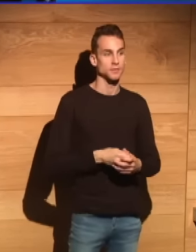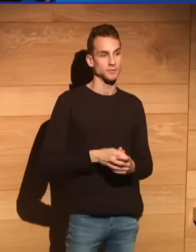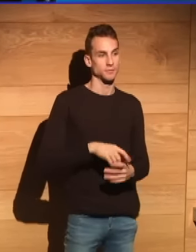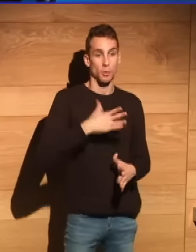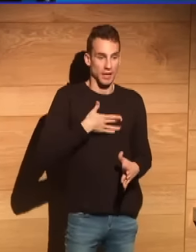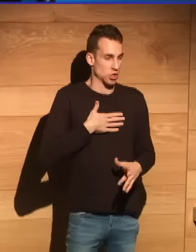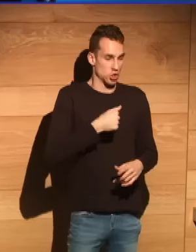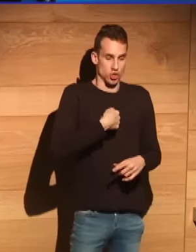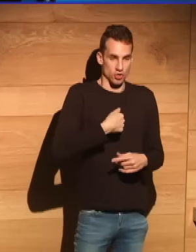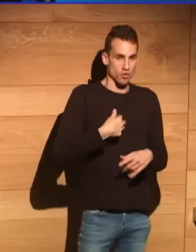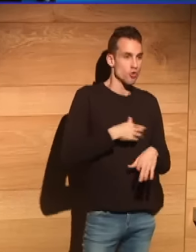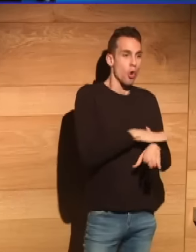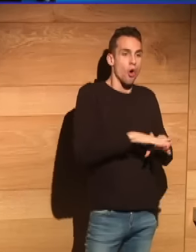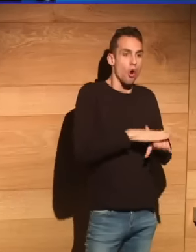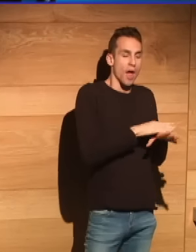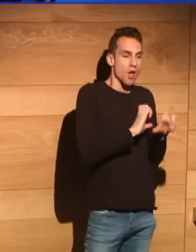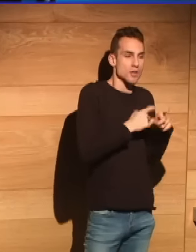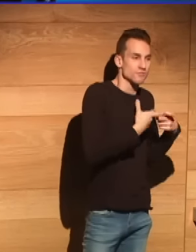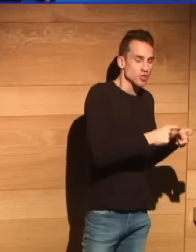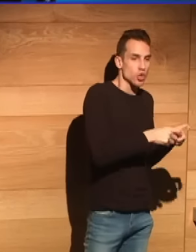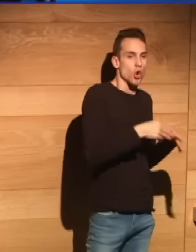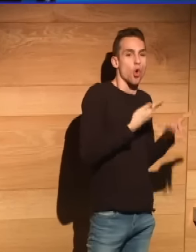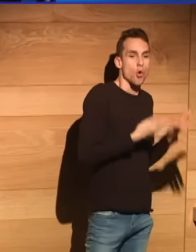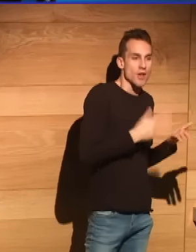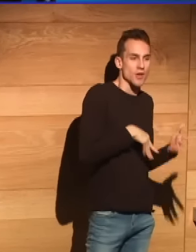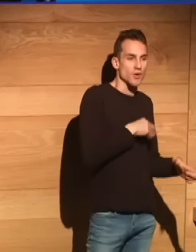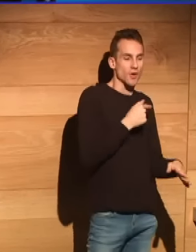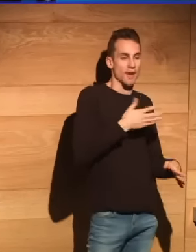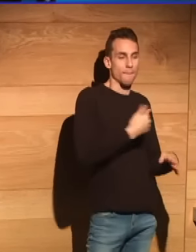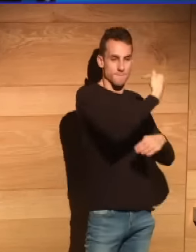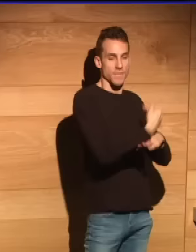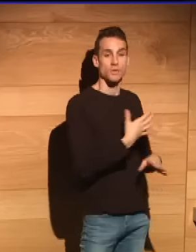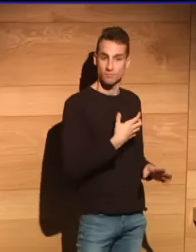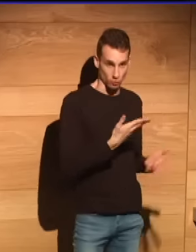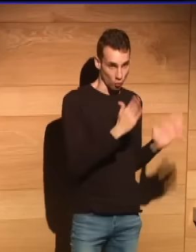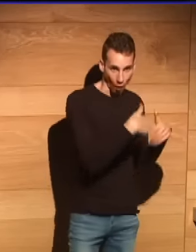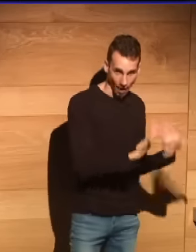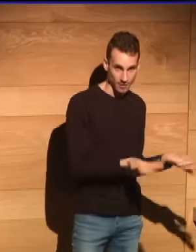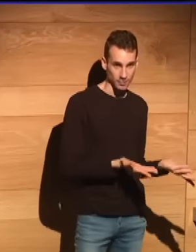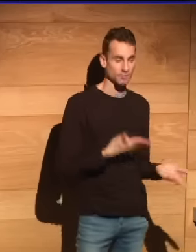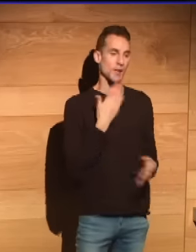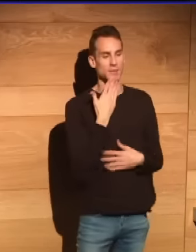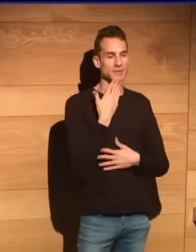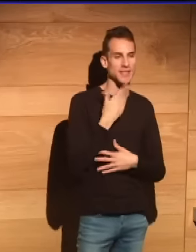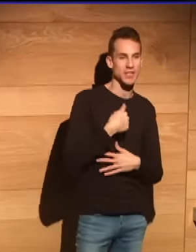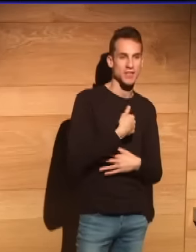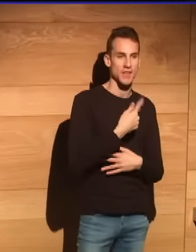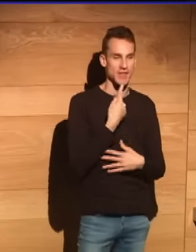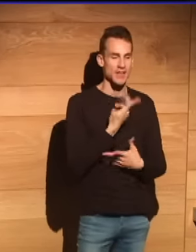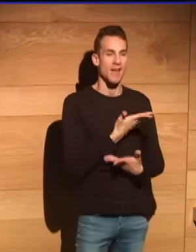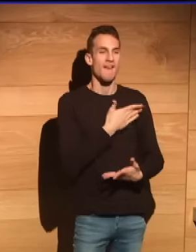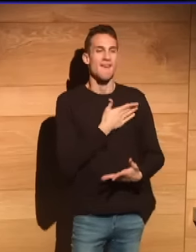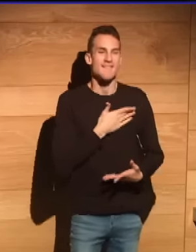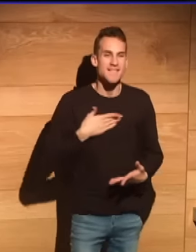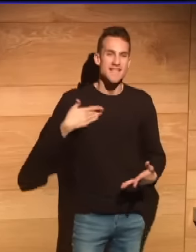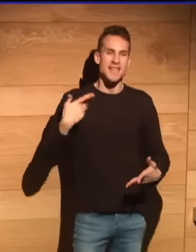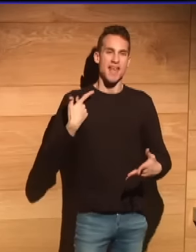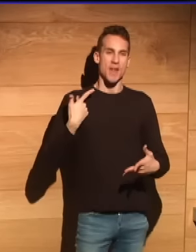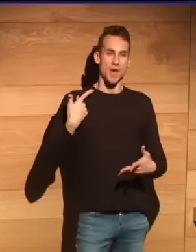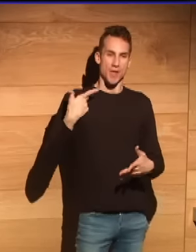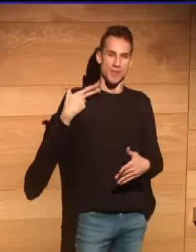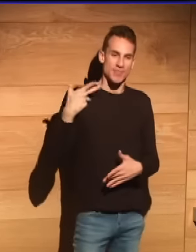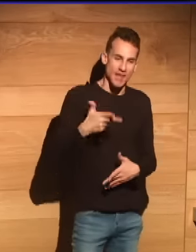lo garantice. Es como si yo digo, quiero tener derecho a la verdad. Bueno, esto está muy bien, pero bueno, ¿cómo garantizas tener derecho a